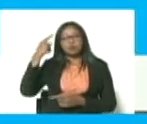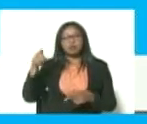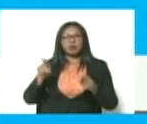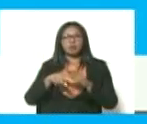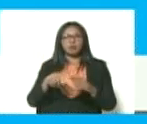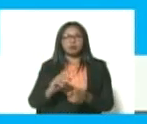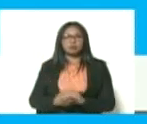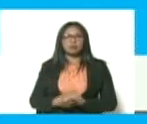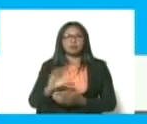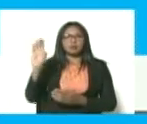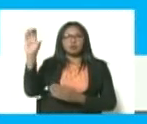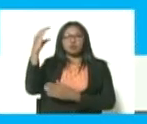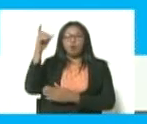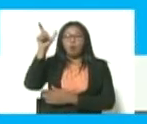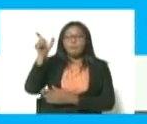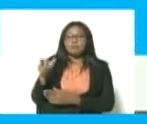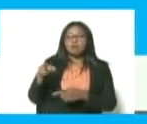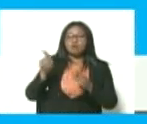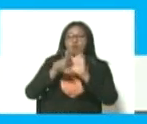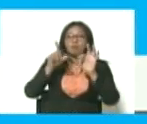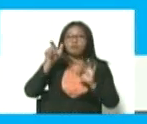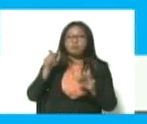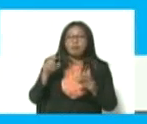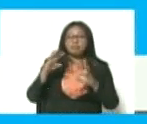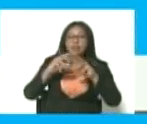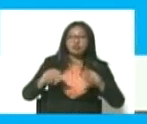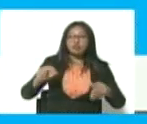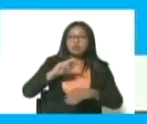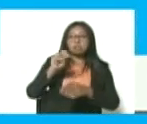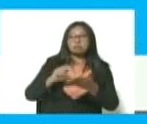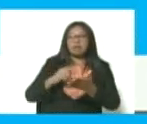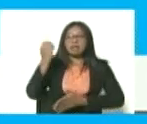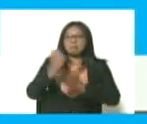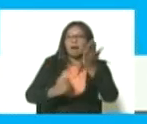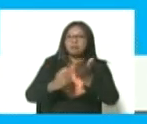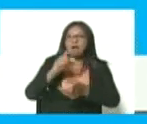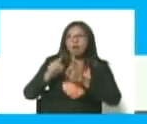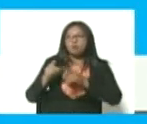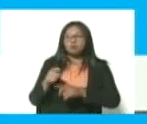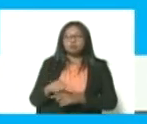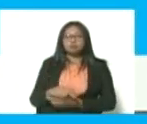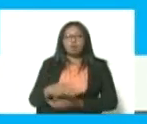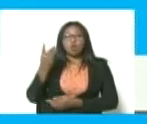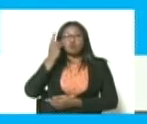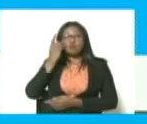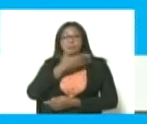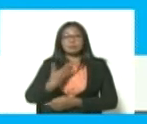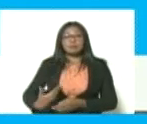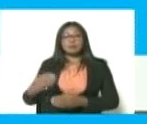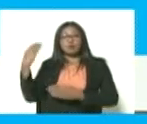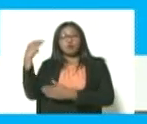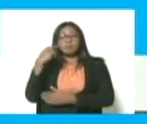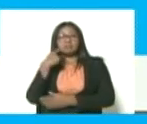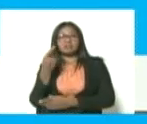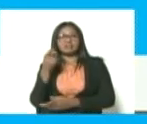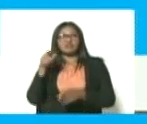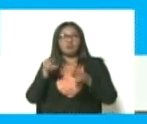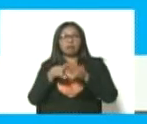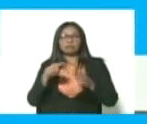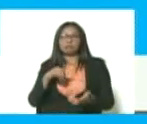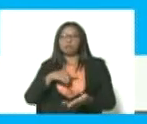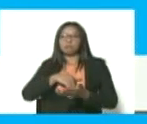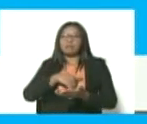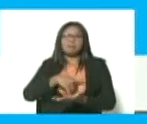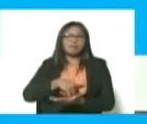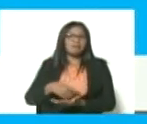de colombianos, de colombianas en todo el territorio nacional. Duque ha convertido al Estado colombiano en un Estado fallido que no